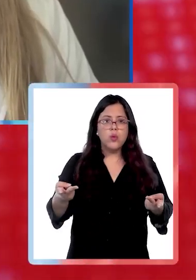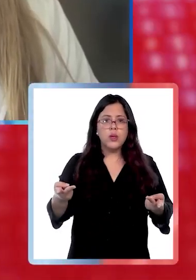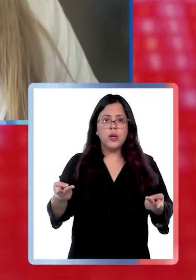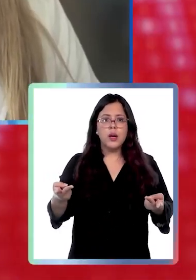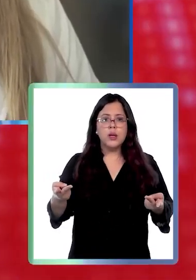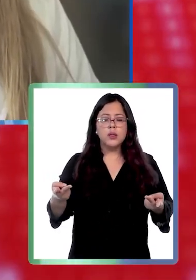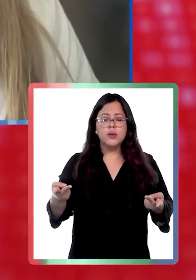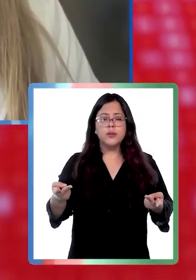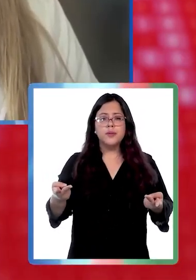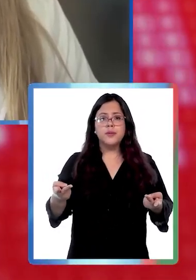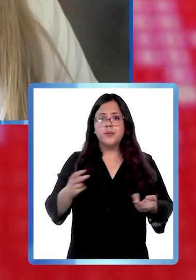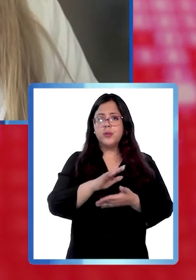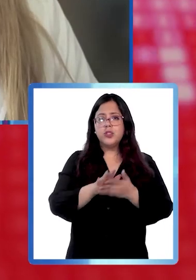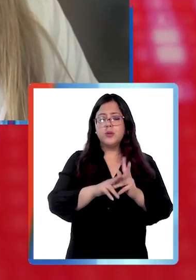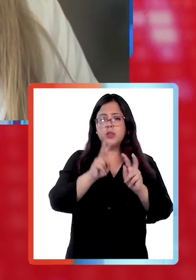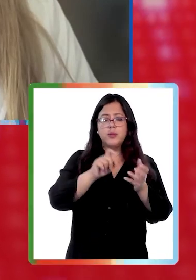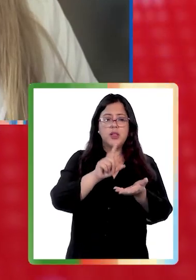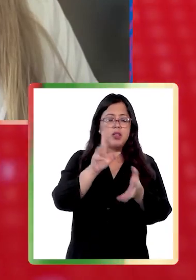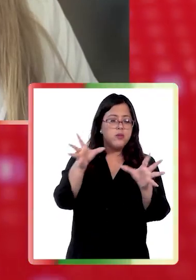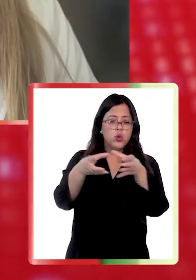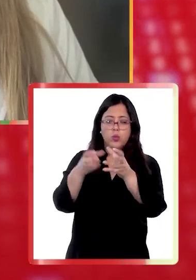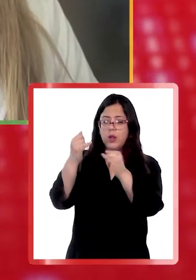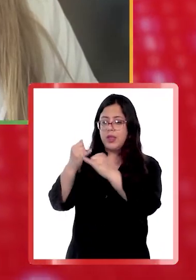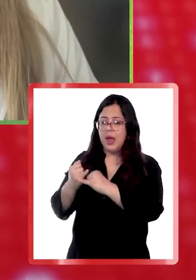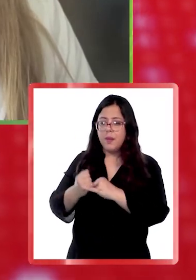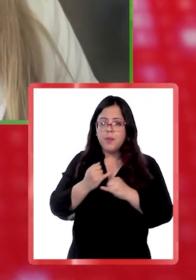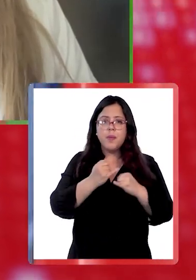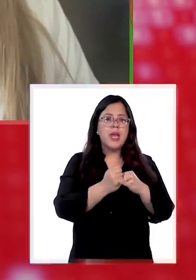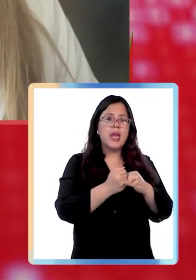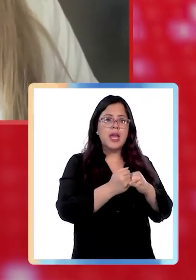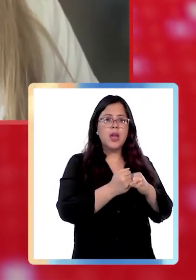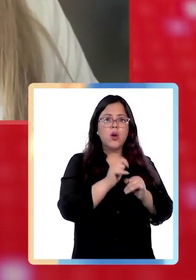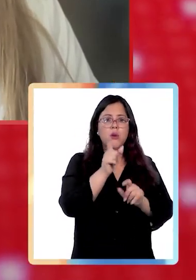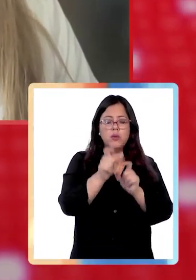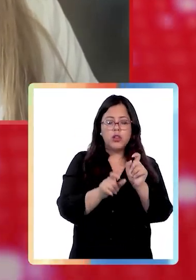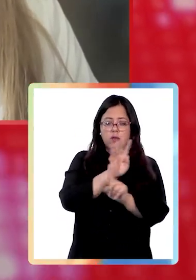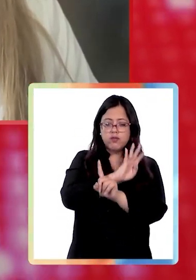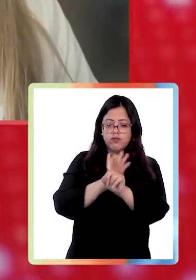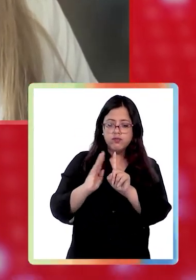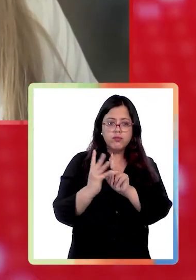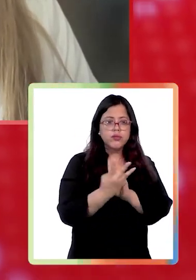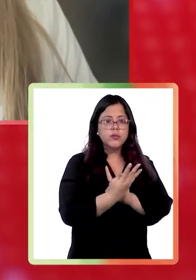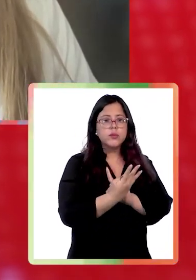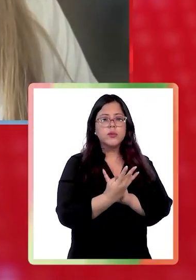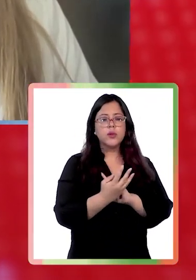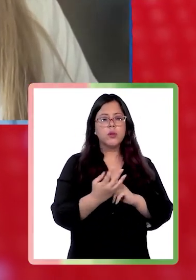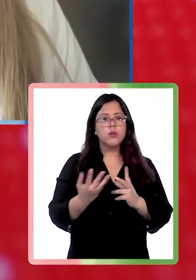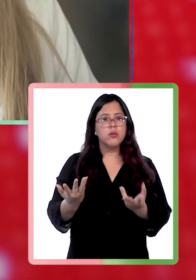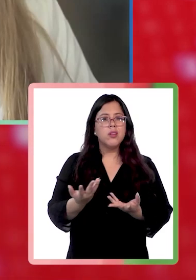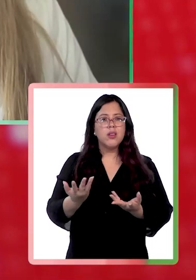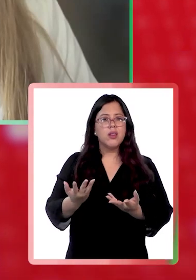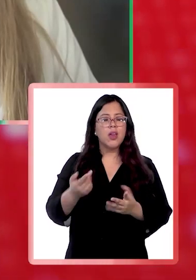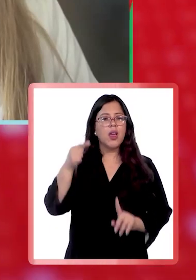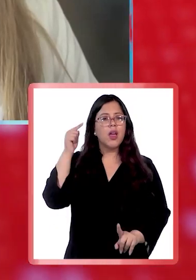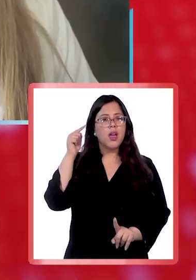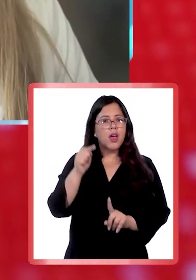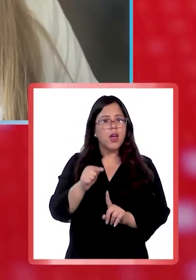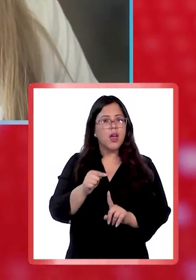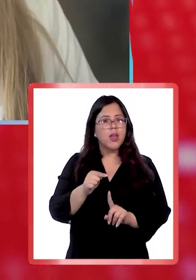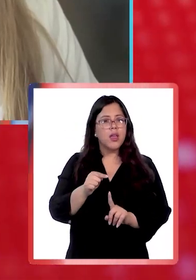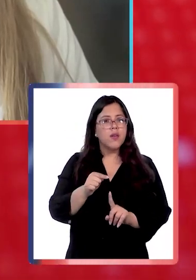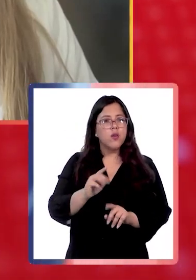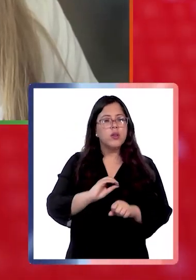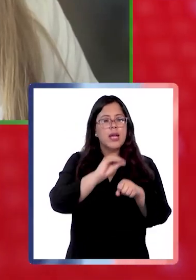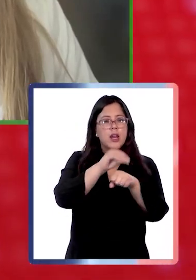opinión pública, y no hablando de algo mediático, sino que en casos más locales, dentro de grupos de amigos, dentro de grupos de cercanos, ¿Qué es quizás